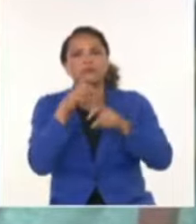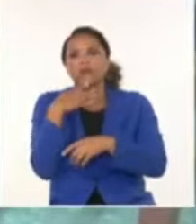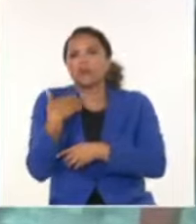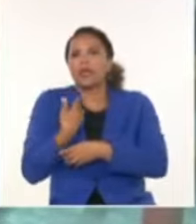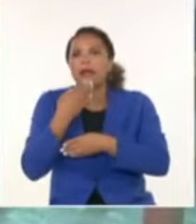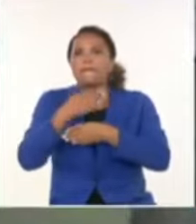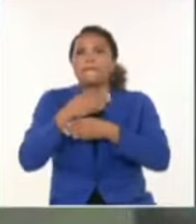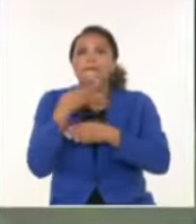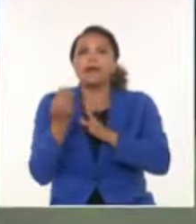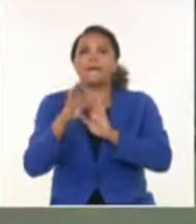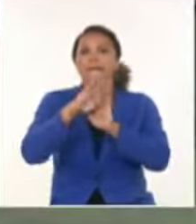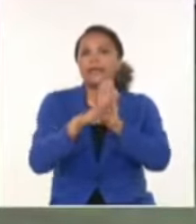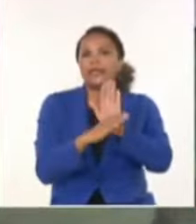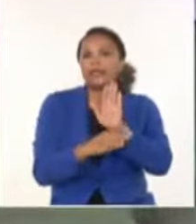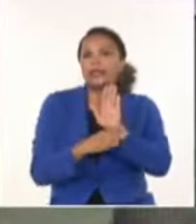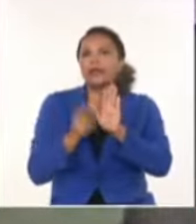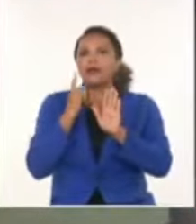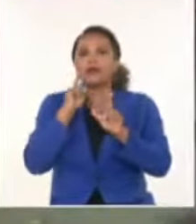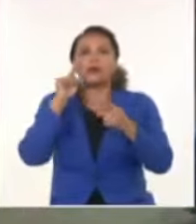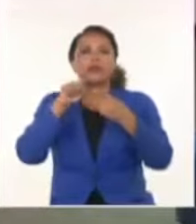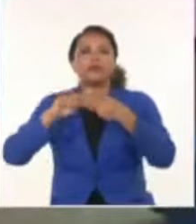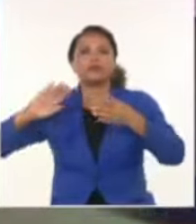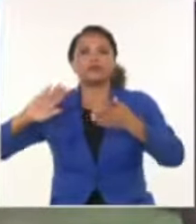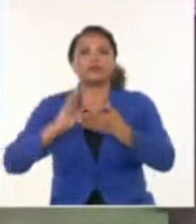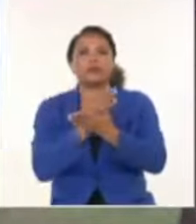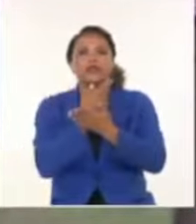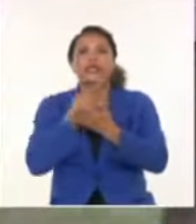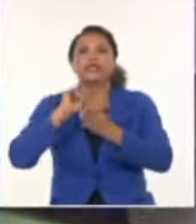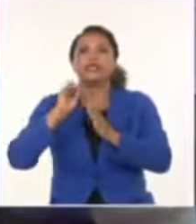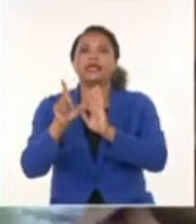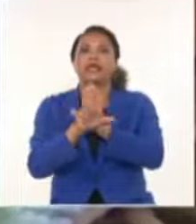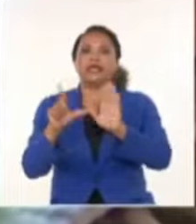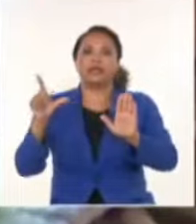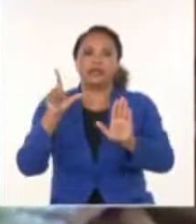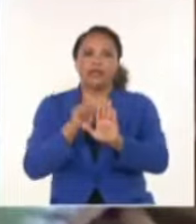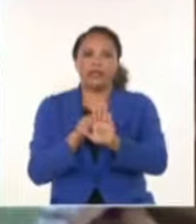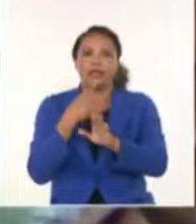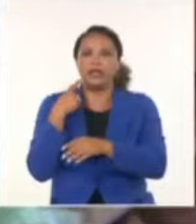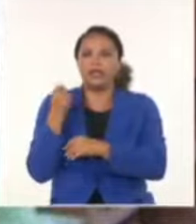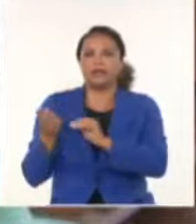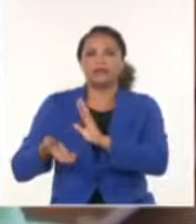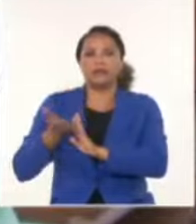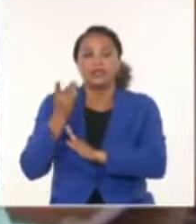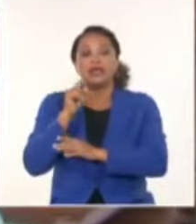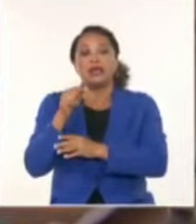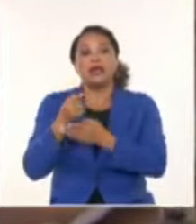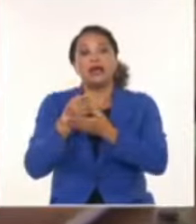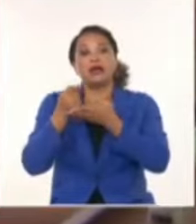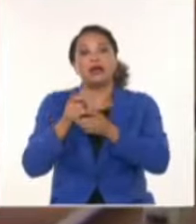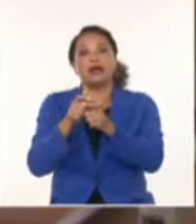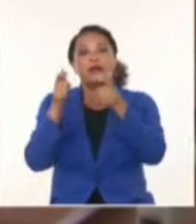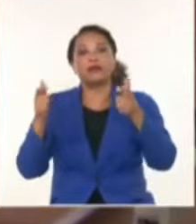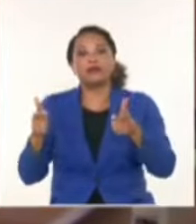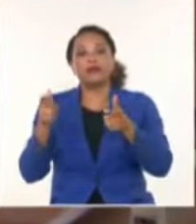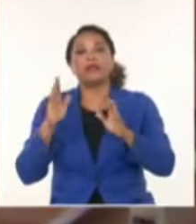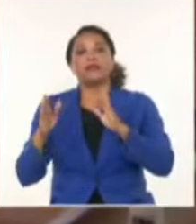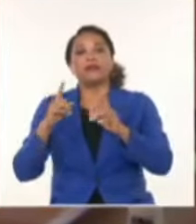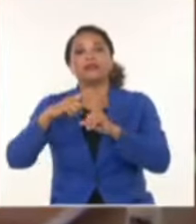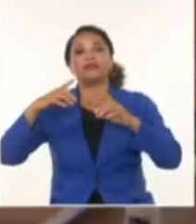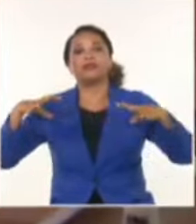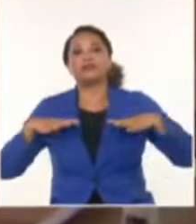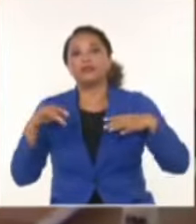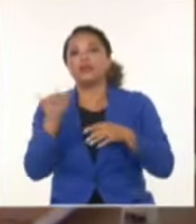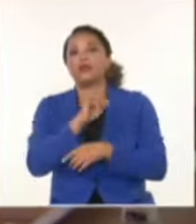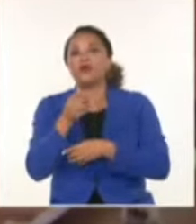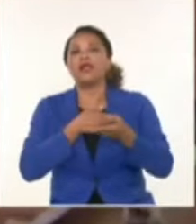aplicadas para erradicar las distorsiones económicas que permitan ampliar los surtidos no solo en el turismo sino también en la red de